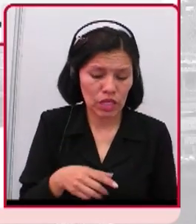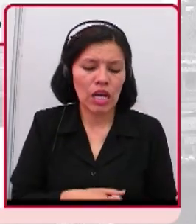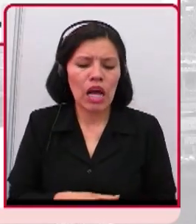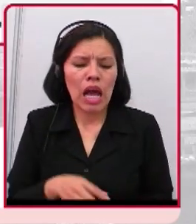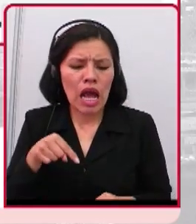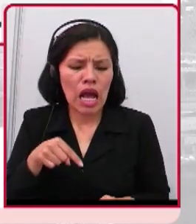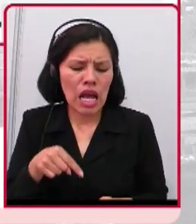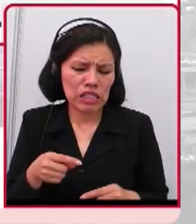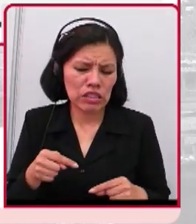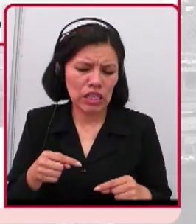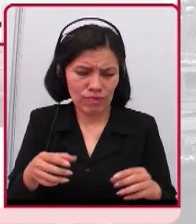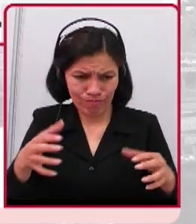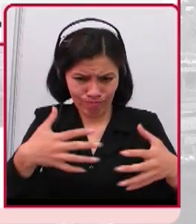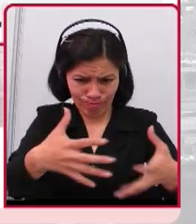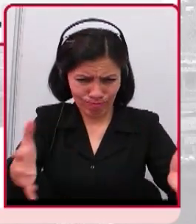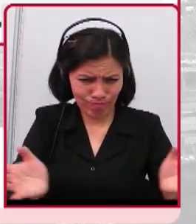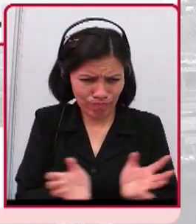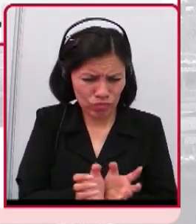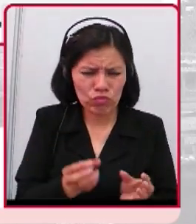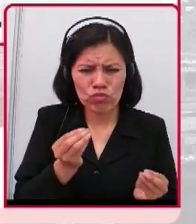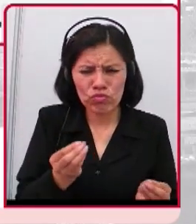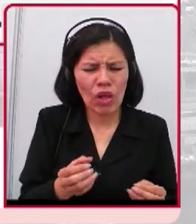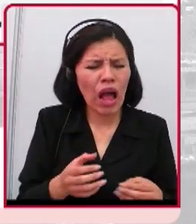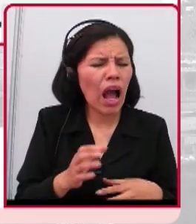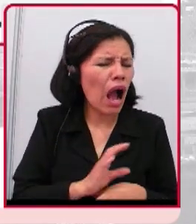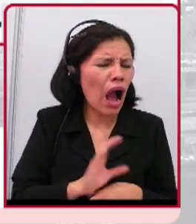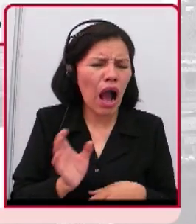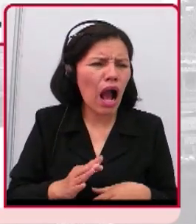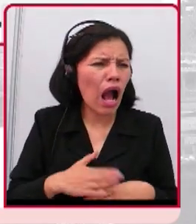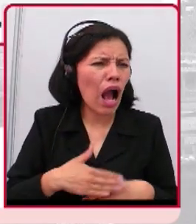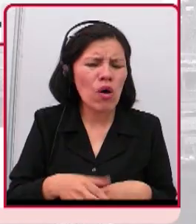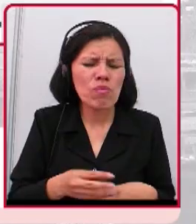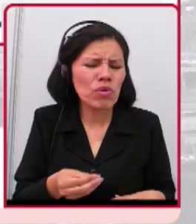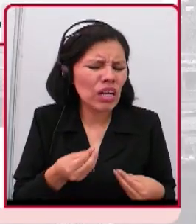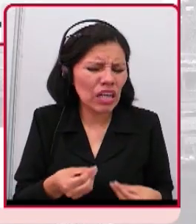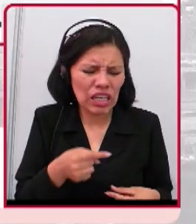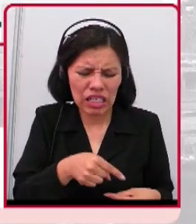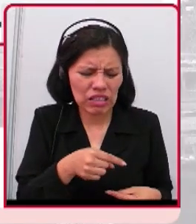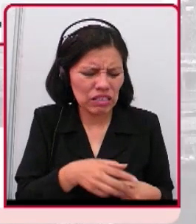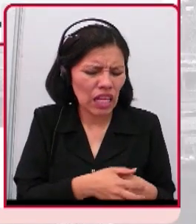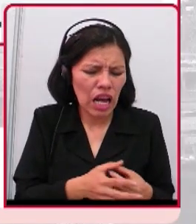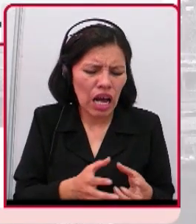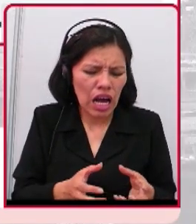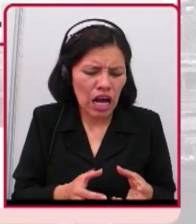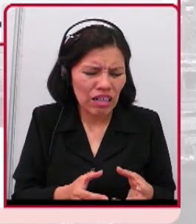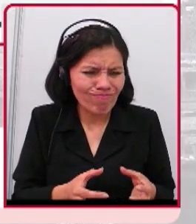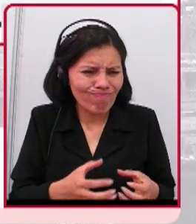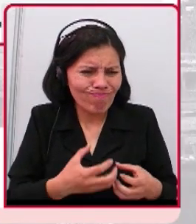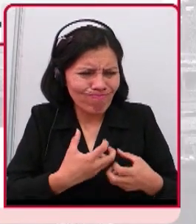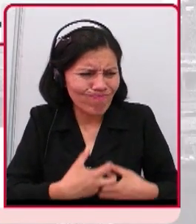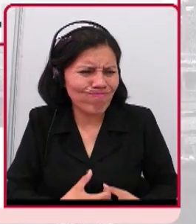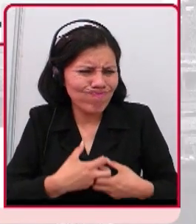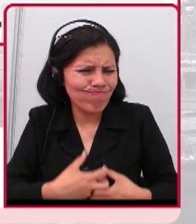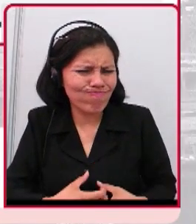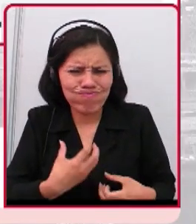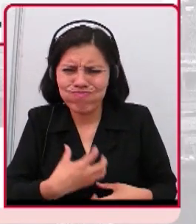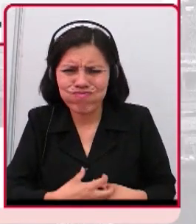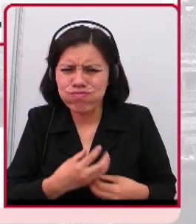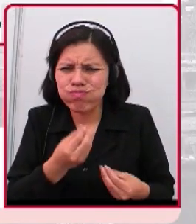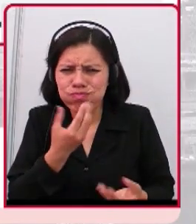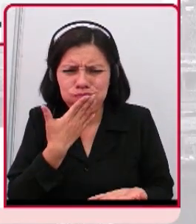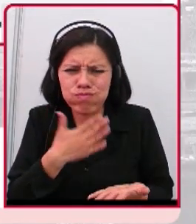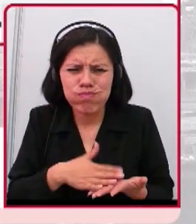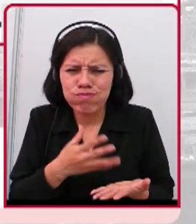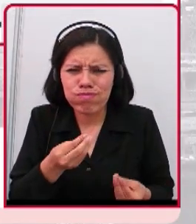que un espesador se está sobrecargando. La idea de esto era detectar de manera oportuna el motivo o